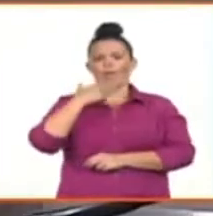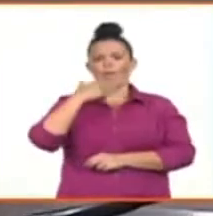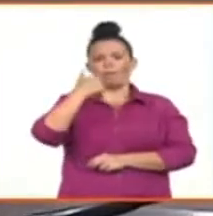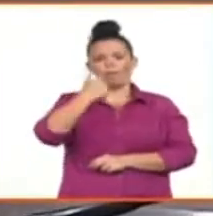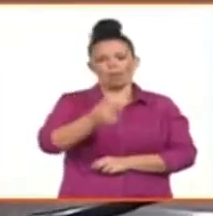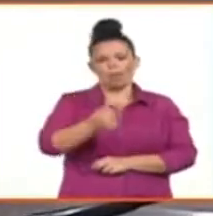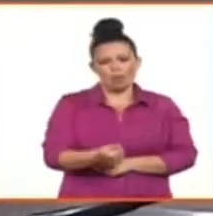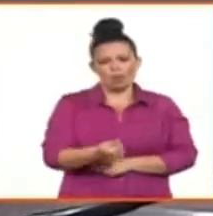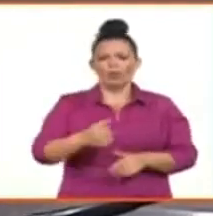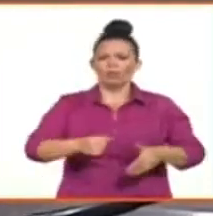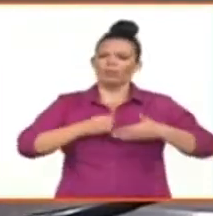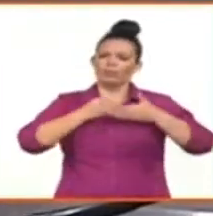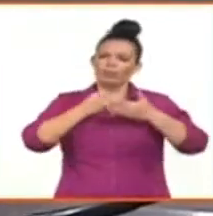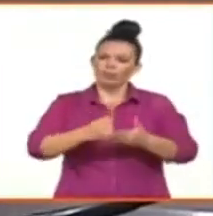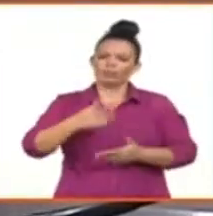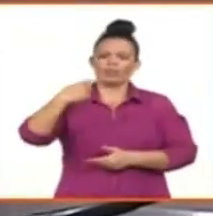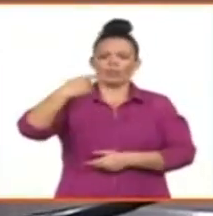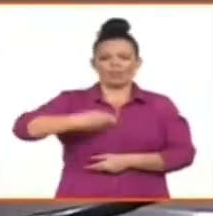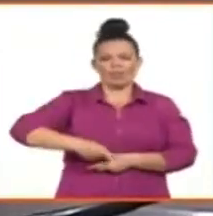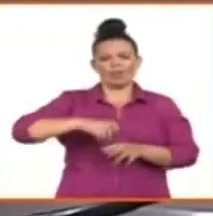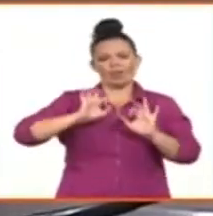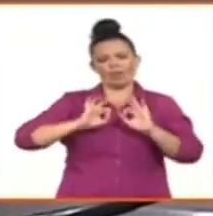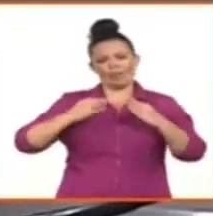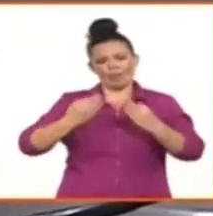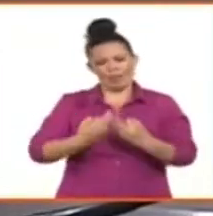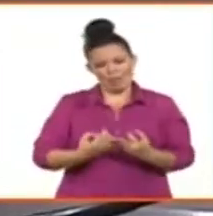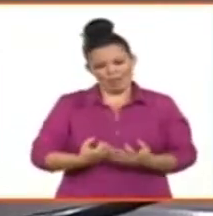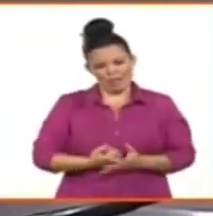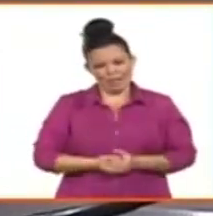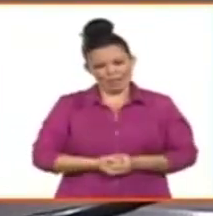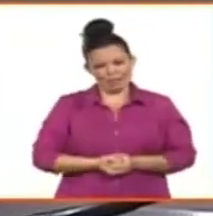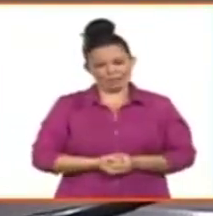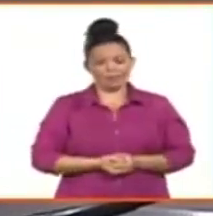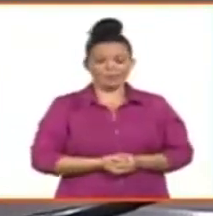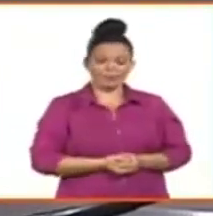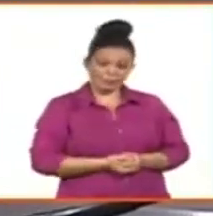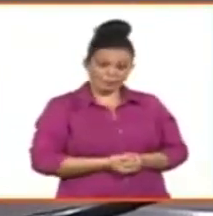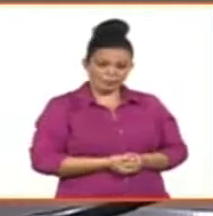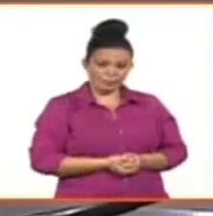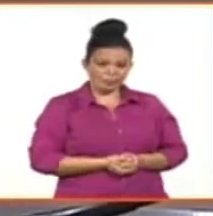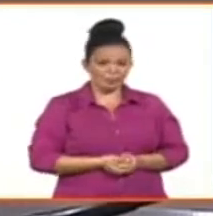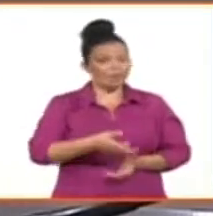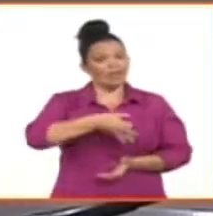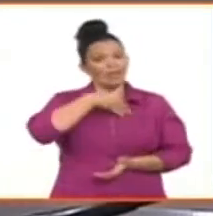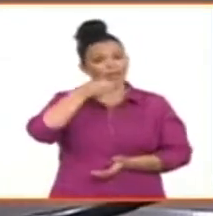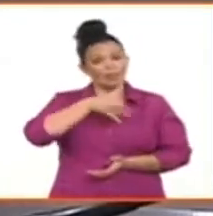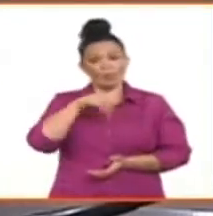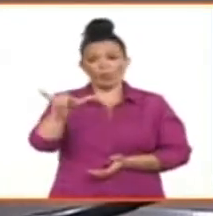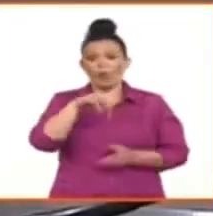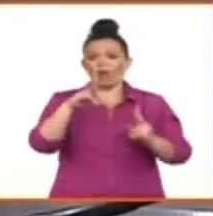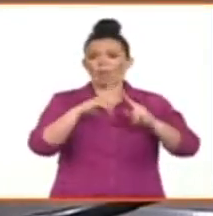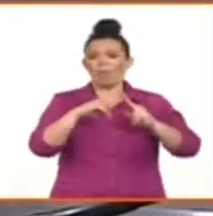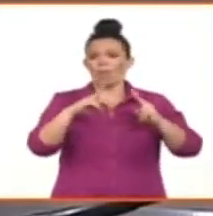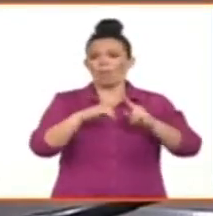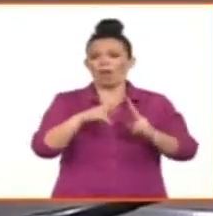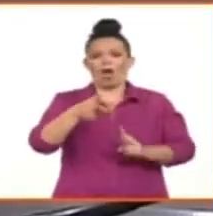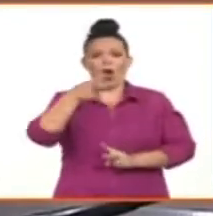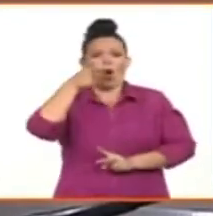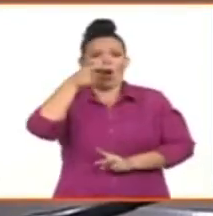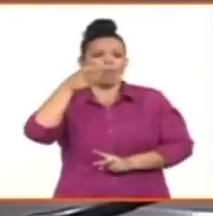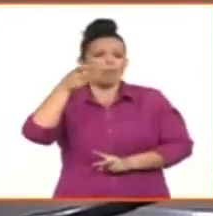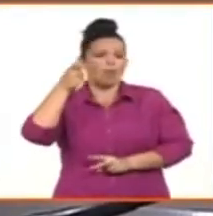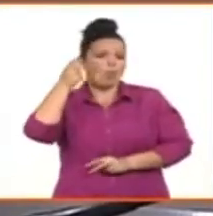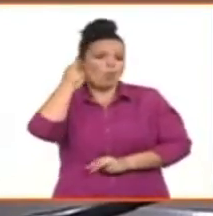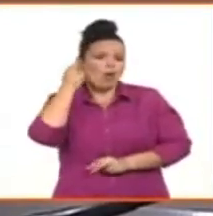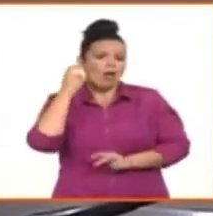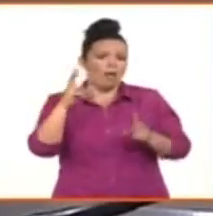derecho familiar. Y como mismo las personas, las parejas heterosexuales, anhelan tanto en muchas ocasiones